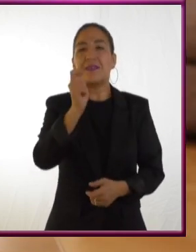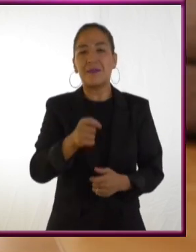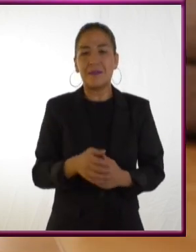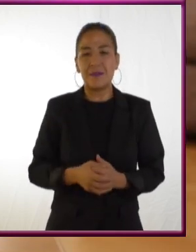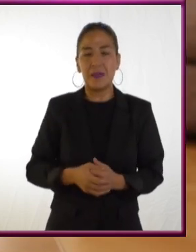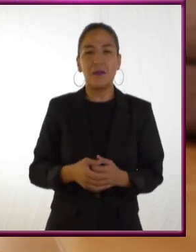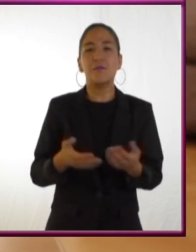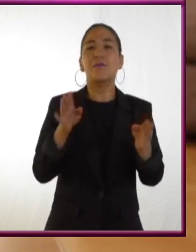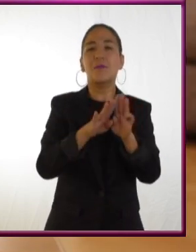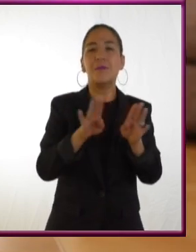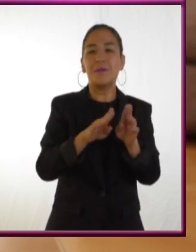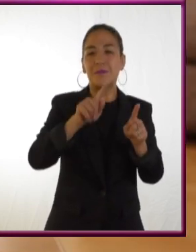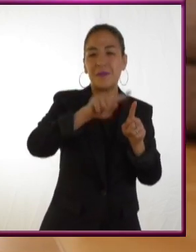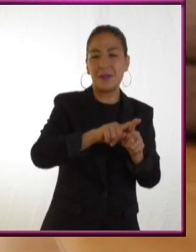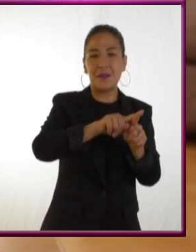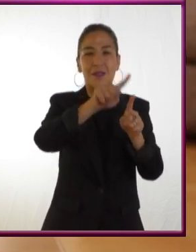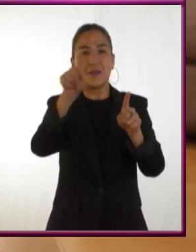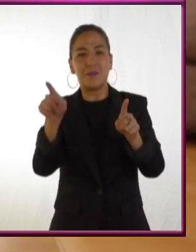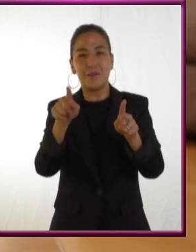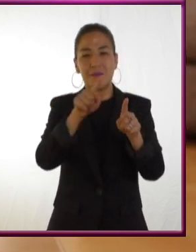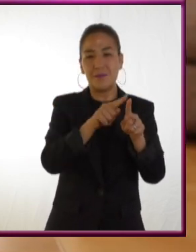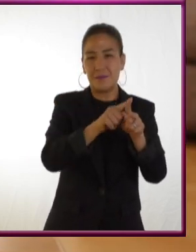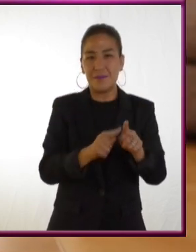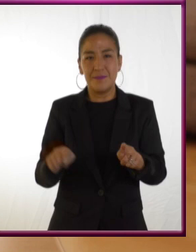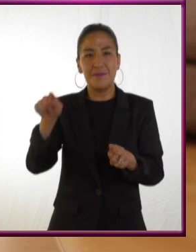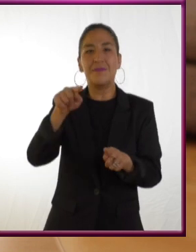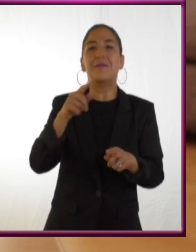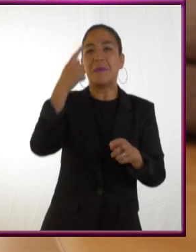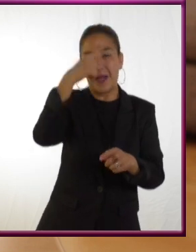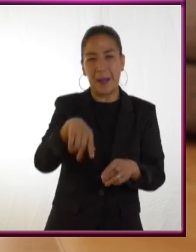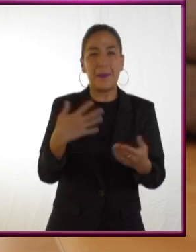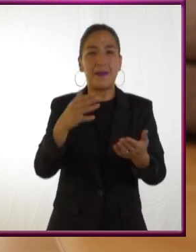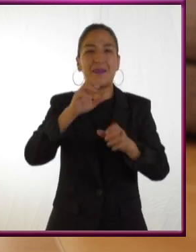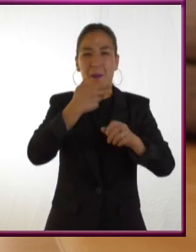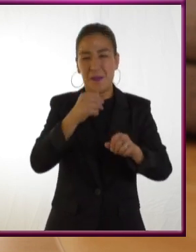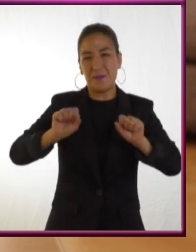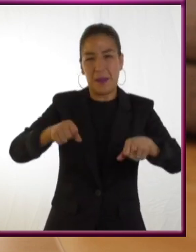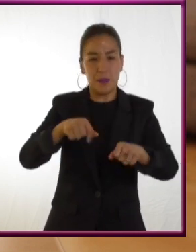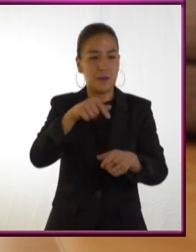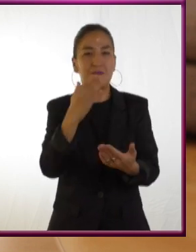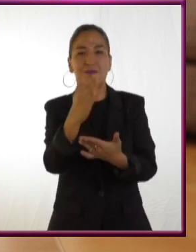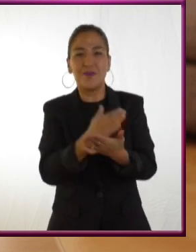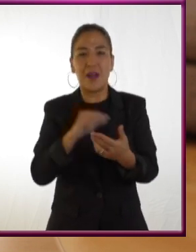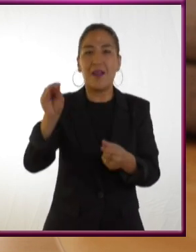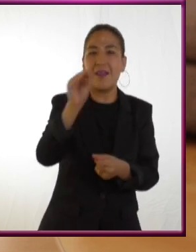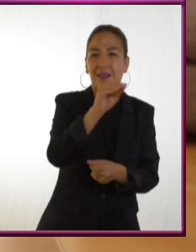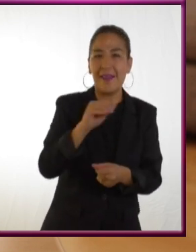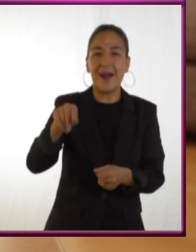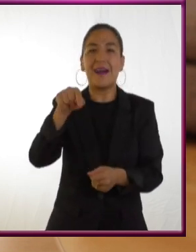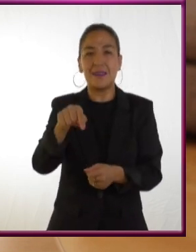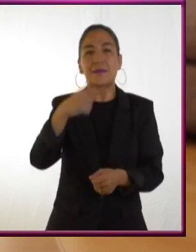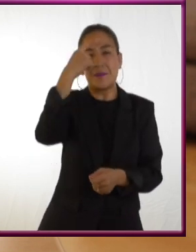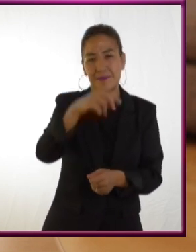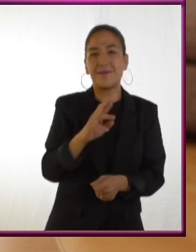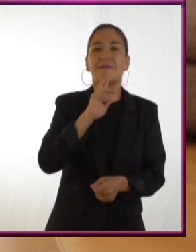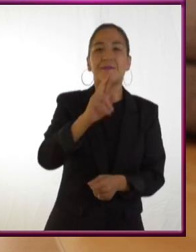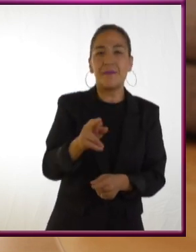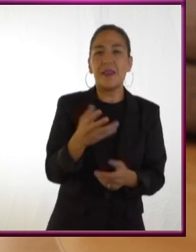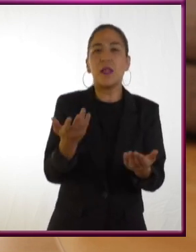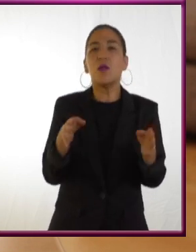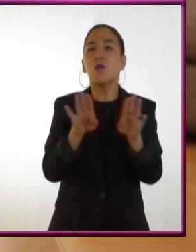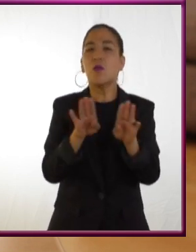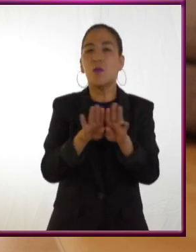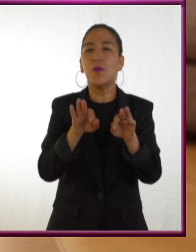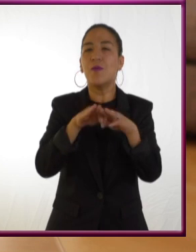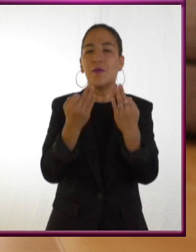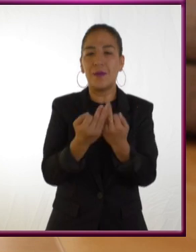puede ser simplemente la distancia, para poder hacer que recorra menos el cartero, o podemos agregarle también direcciones a las aristas,